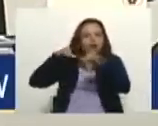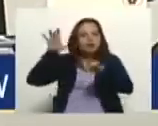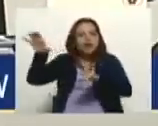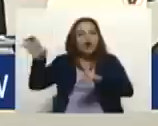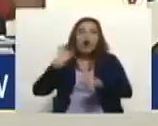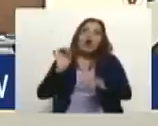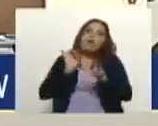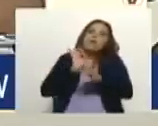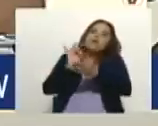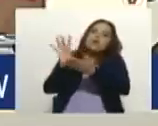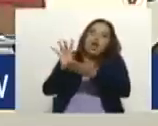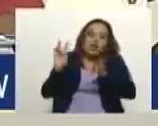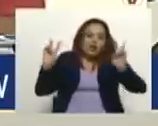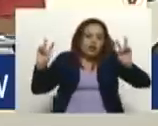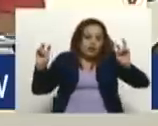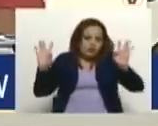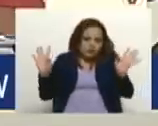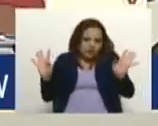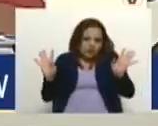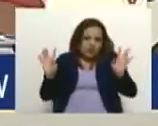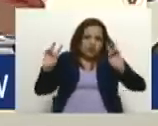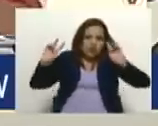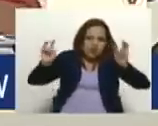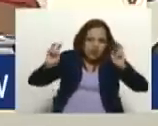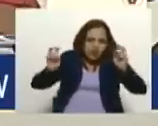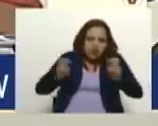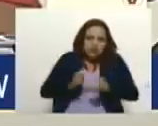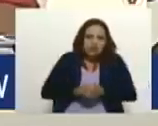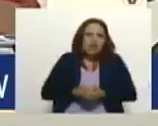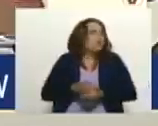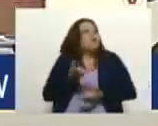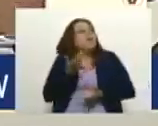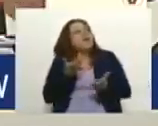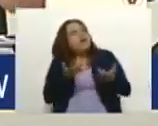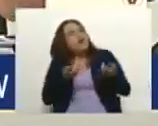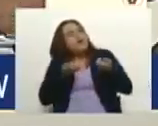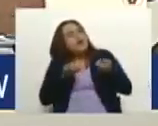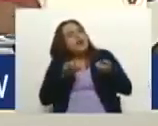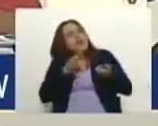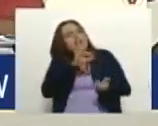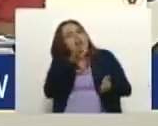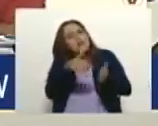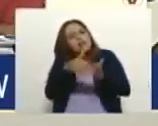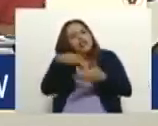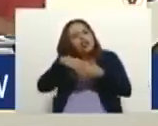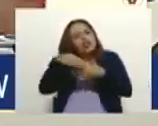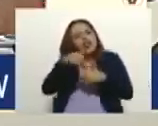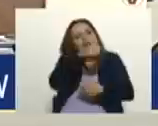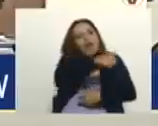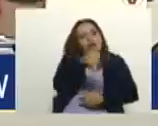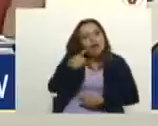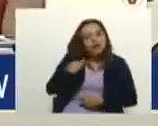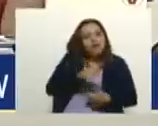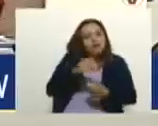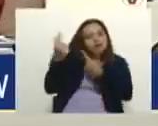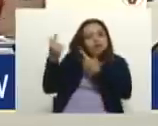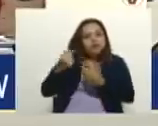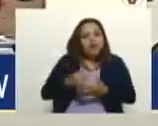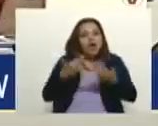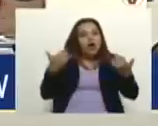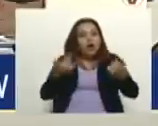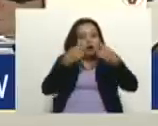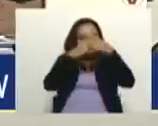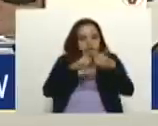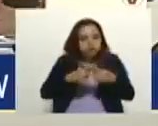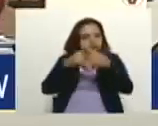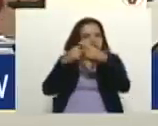expulsado, entre comillas, que ellos tienen. ¿Cuánto es que cobran? ¿3.000 qué? $3.000 por cada uno. Ahora, saquemos cuenta.